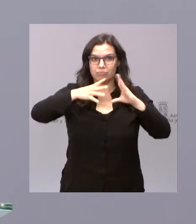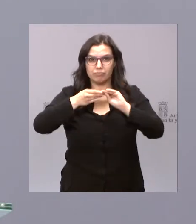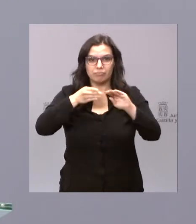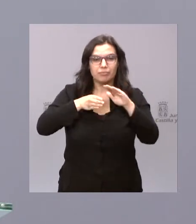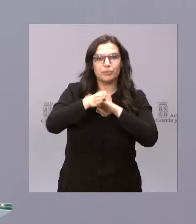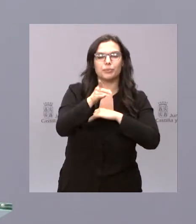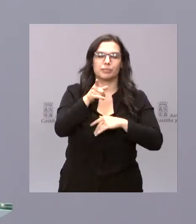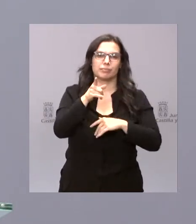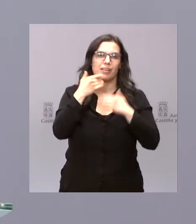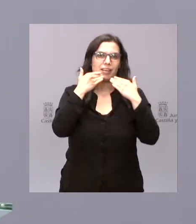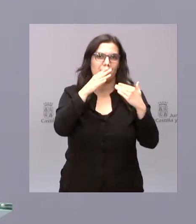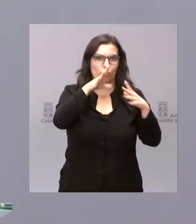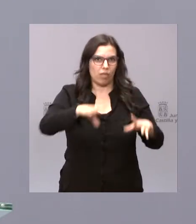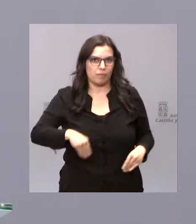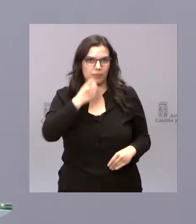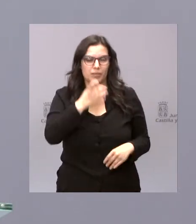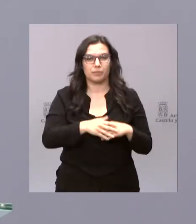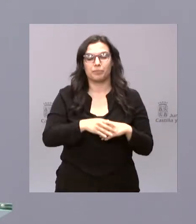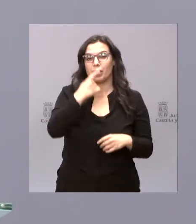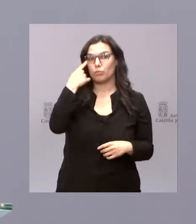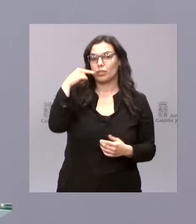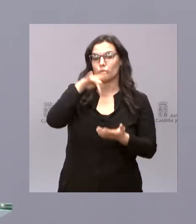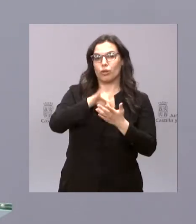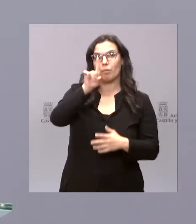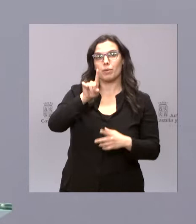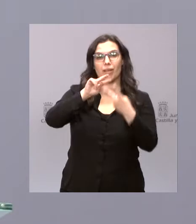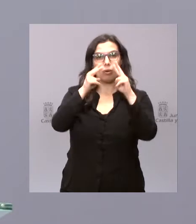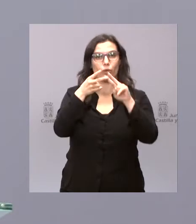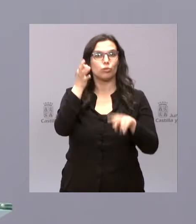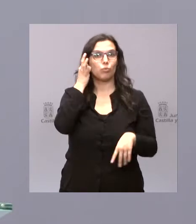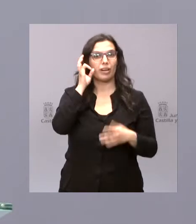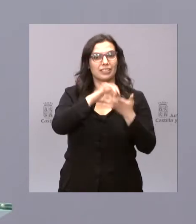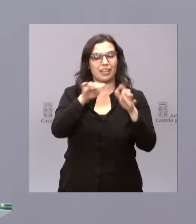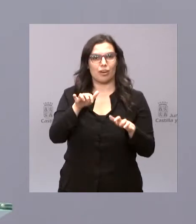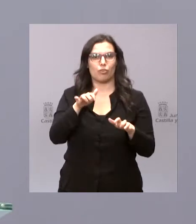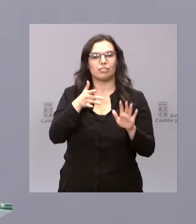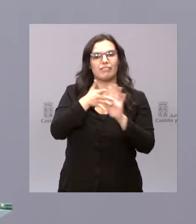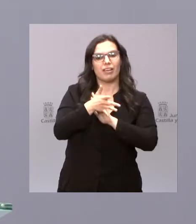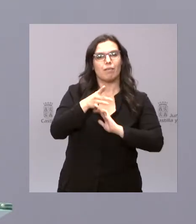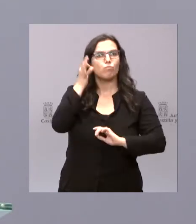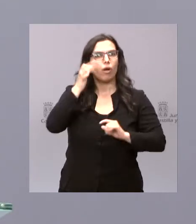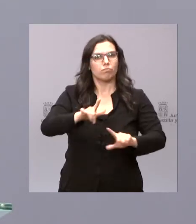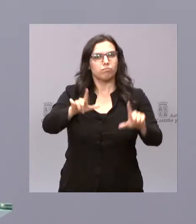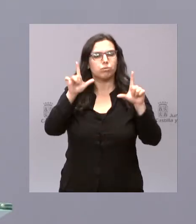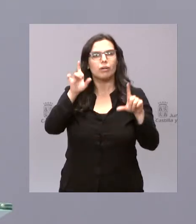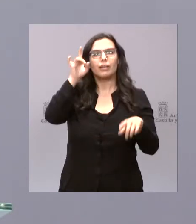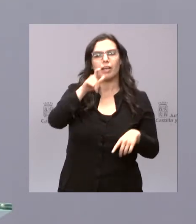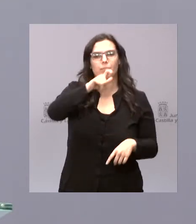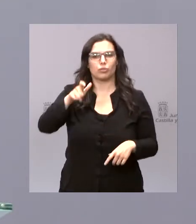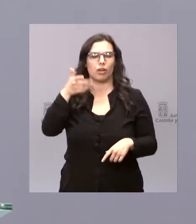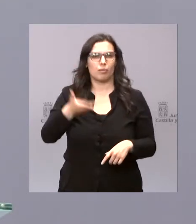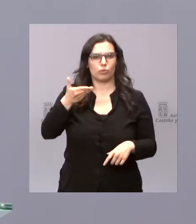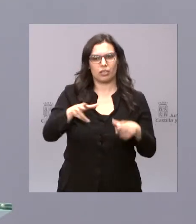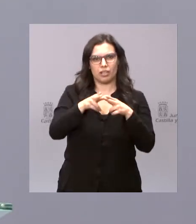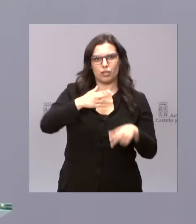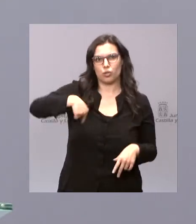como sabéis, realizamos el primer encuentro de mujeres en Castilla y León, dando visibilidad a la mujer, a mujeres relevantes de nuestra sociedad.